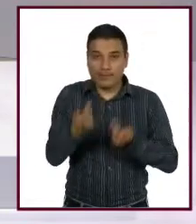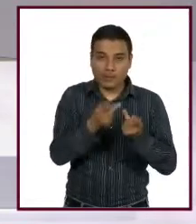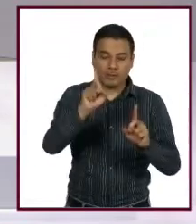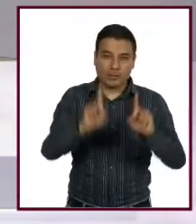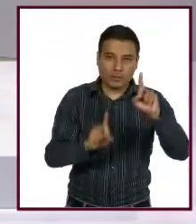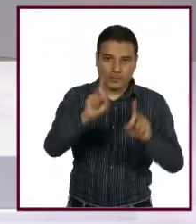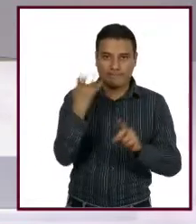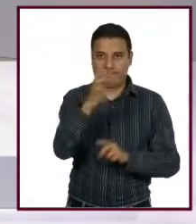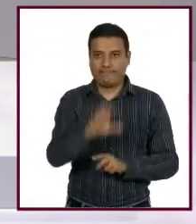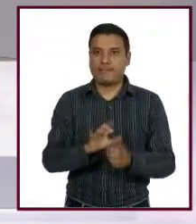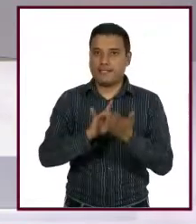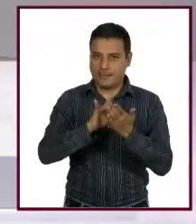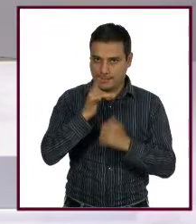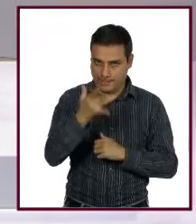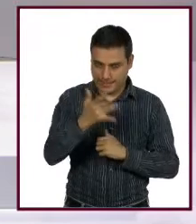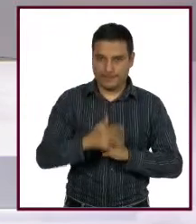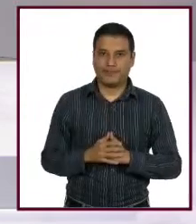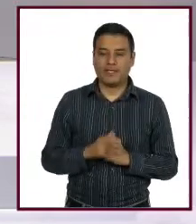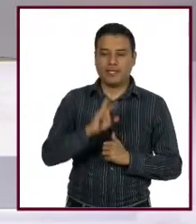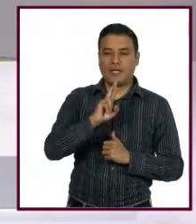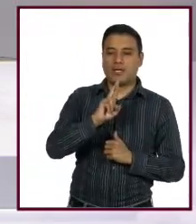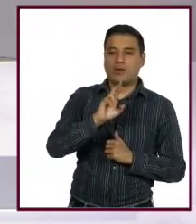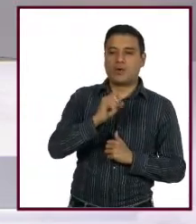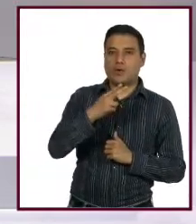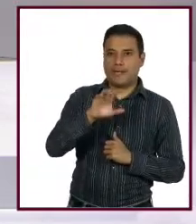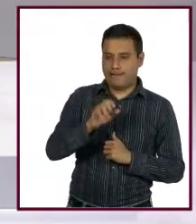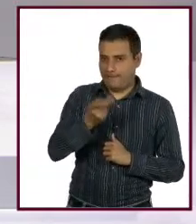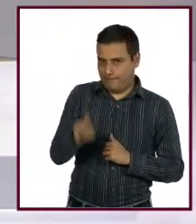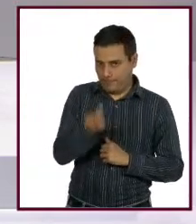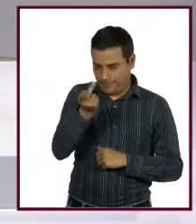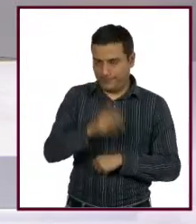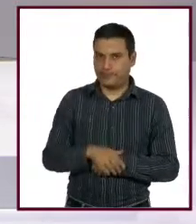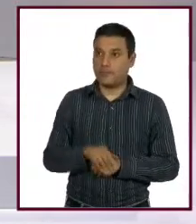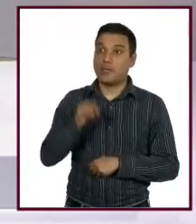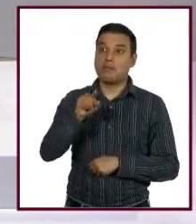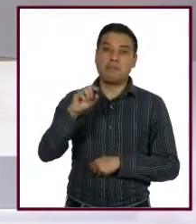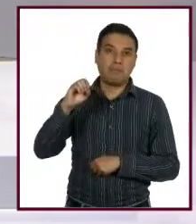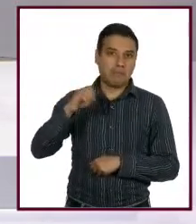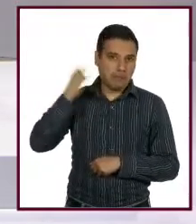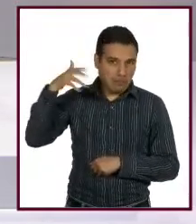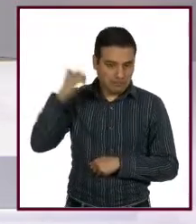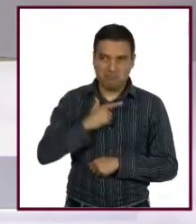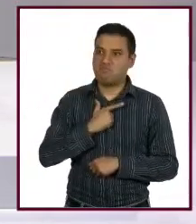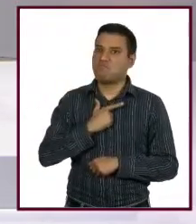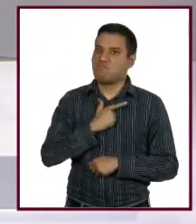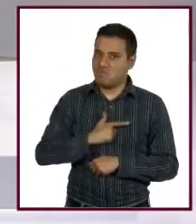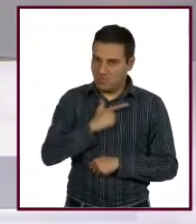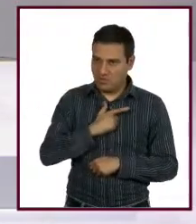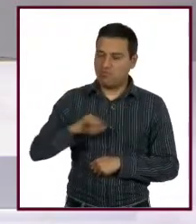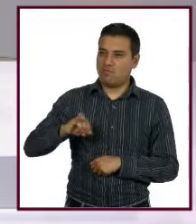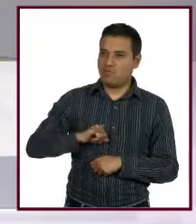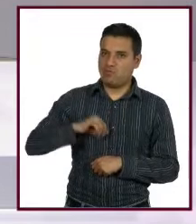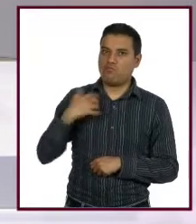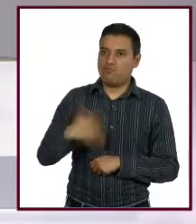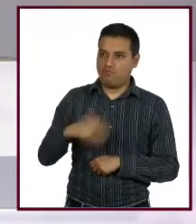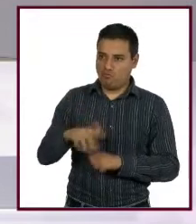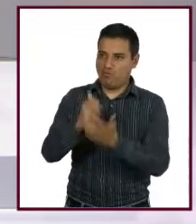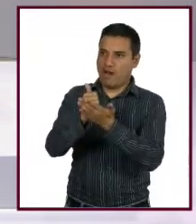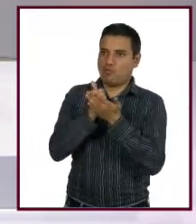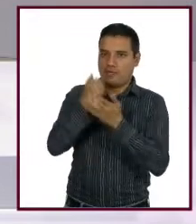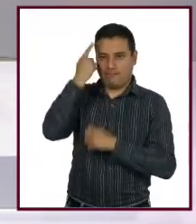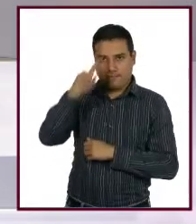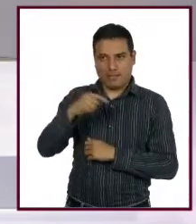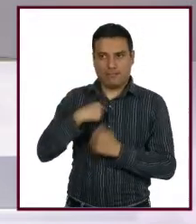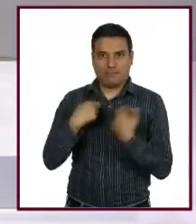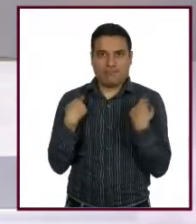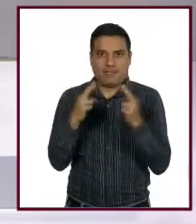dudas. Tenemos aquí a Roque Vázquez que dice, disfrutando de estas pláticas tan interesantes y que son de mucha ayuda para nuestra labor